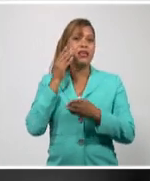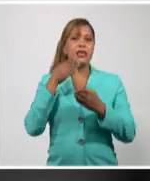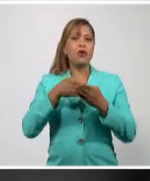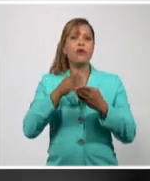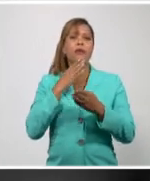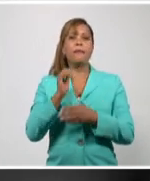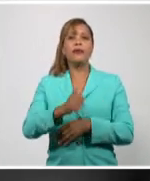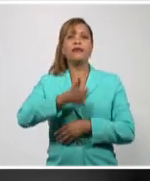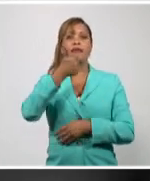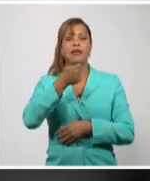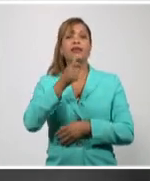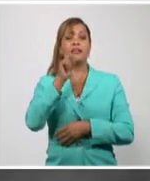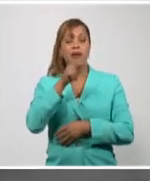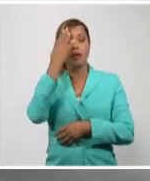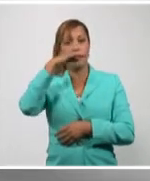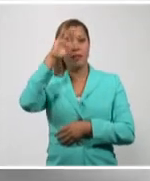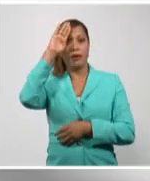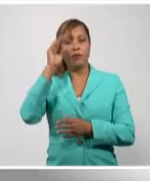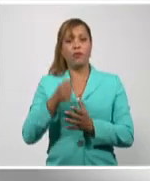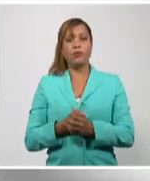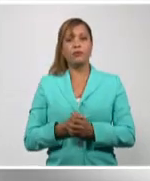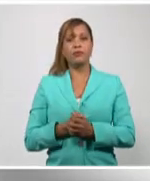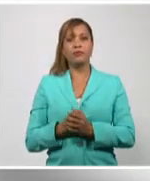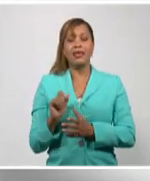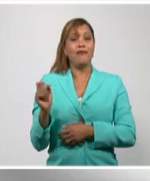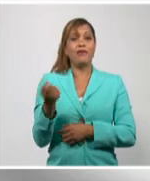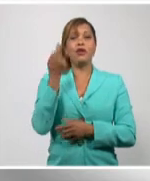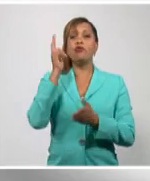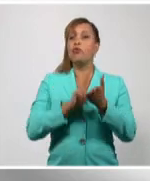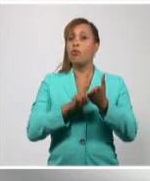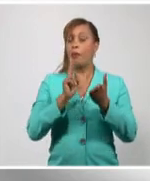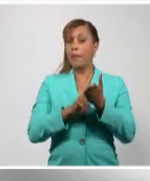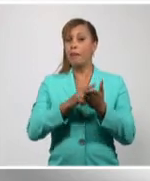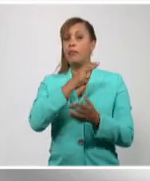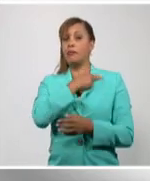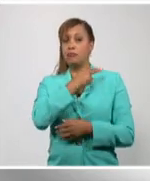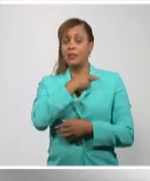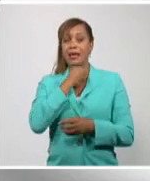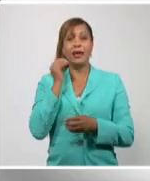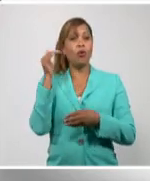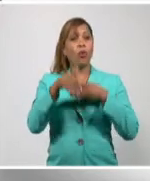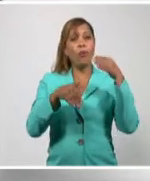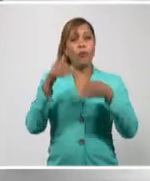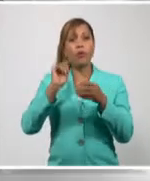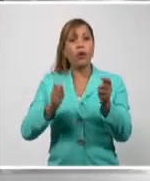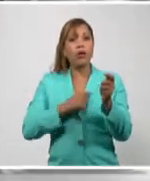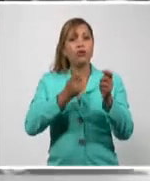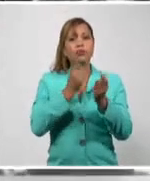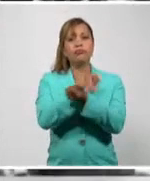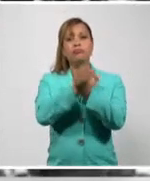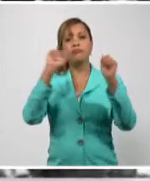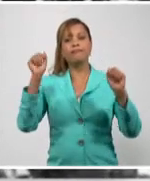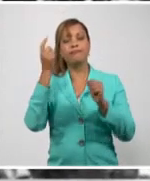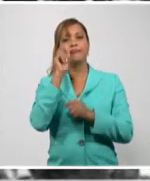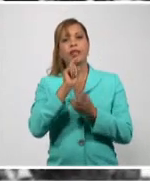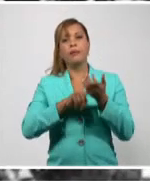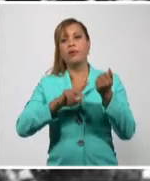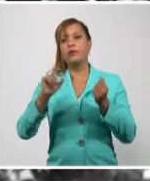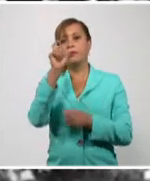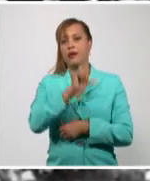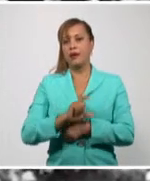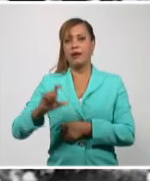la República de Cuba en armas. Cisneros fue el único miembro de la nobleza que se incorporó a la lucha por la independencia en Camagüey. Se negó rotundamente la